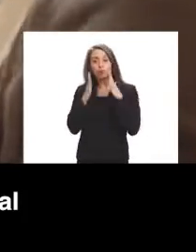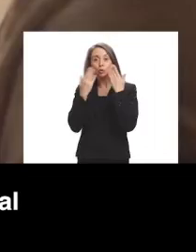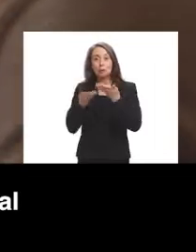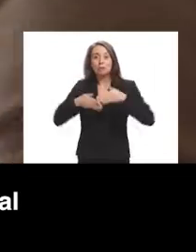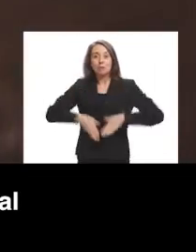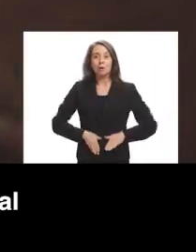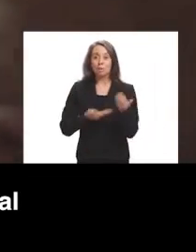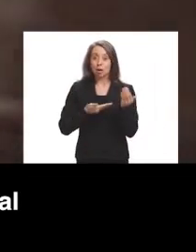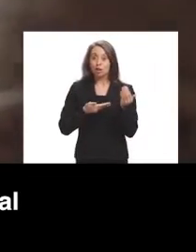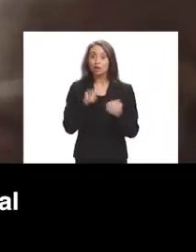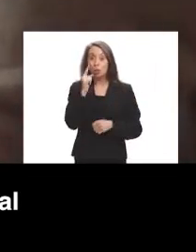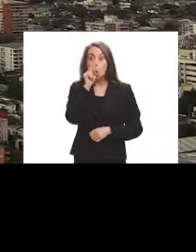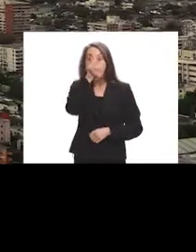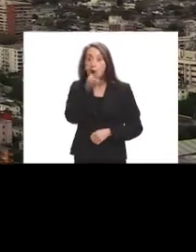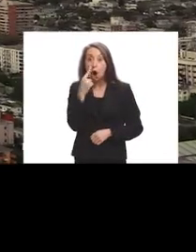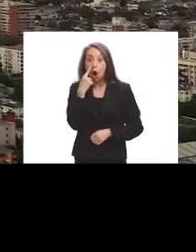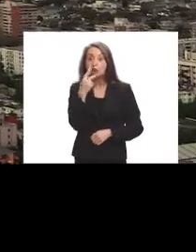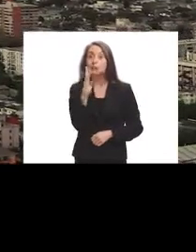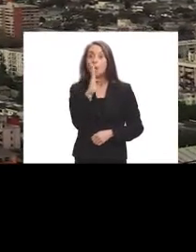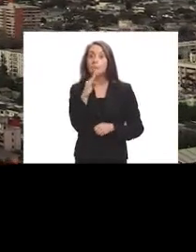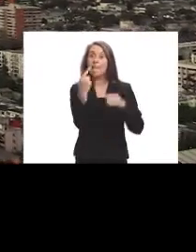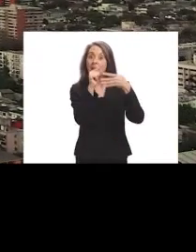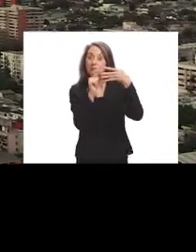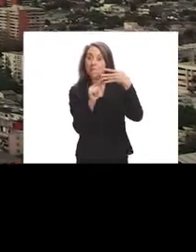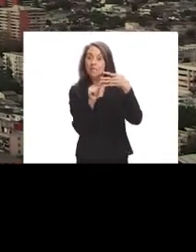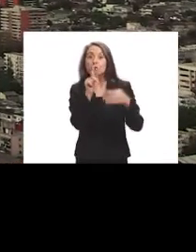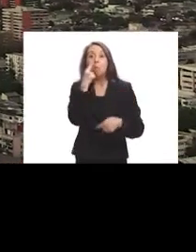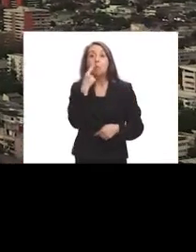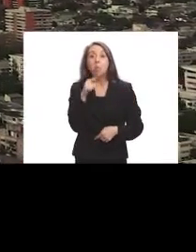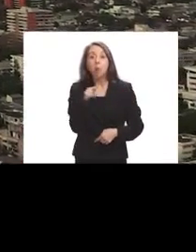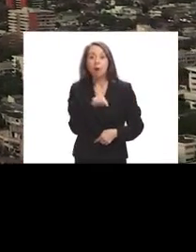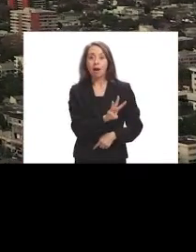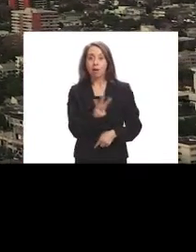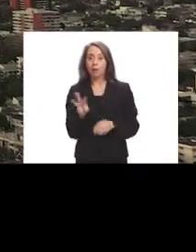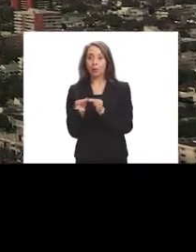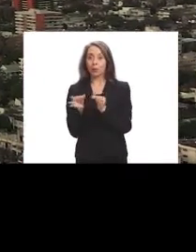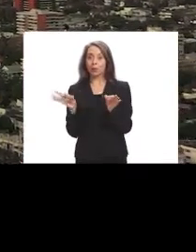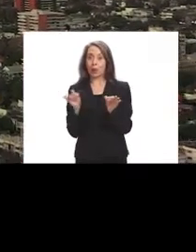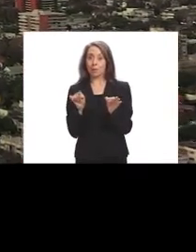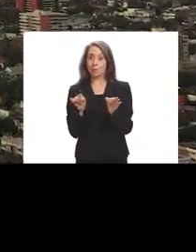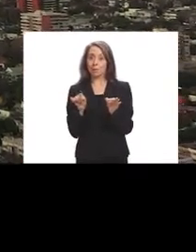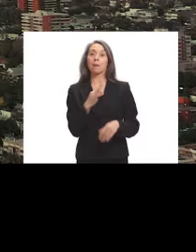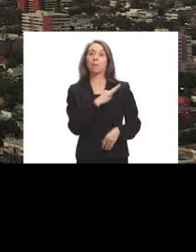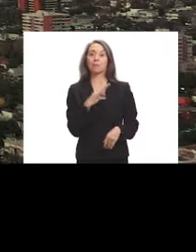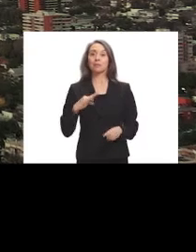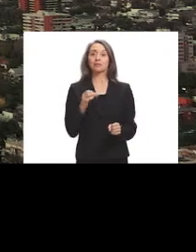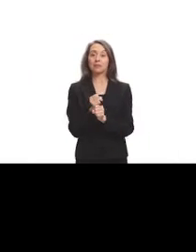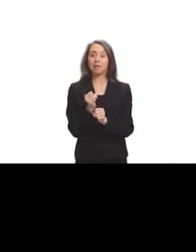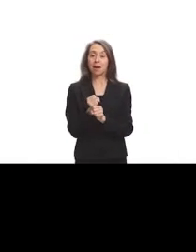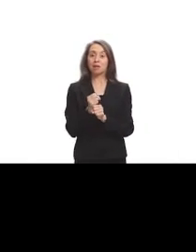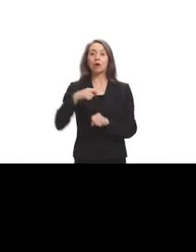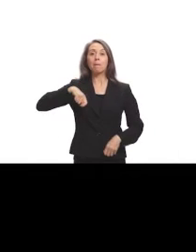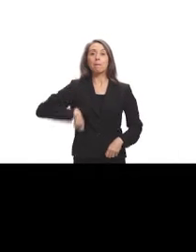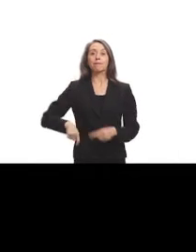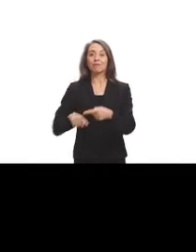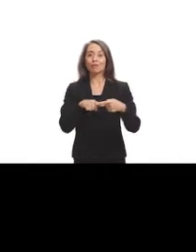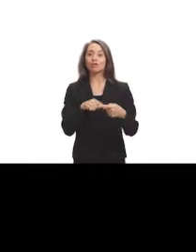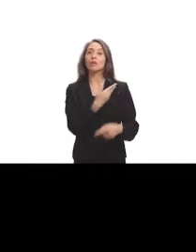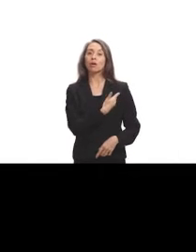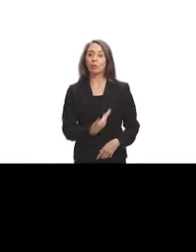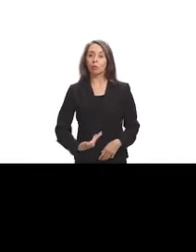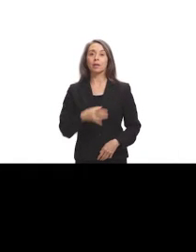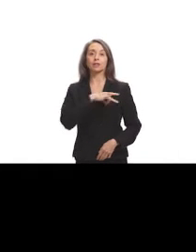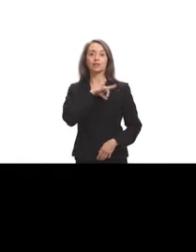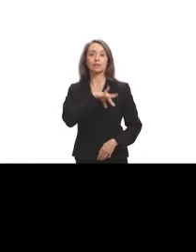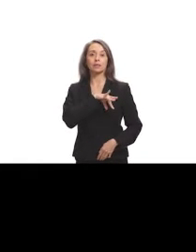con el subsidio de postnatal. Conoce tus beneficios y haz tu simulación en leyhonorarios.cl. Ministerio del Trabajo